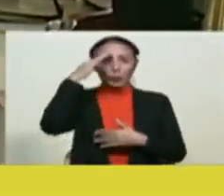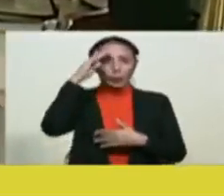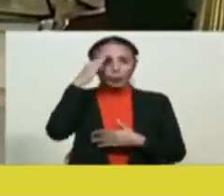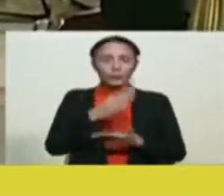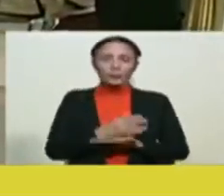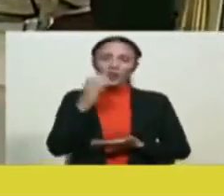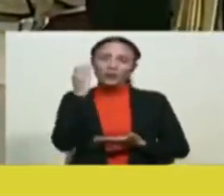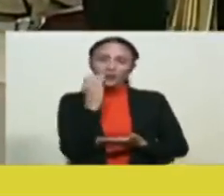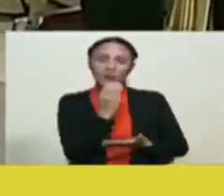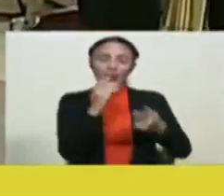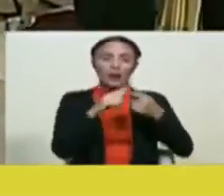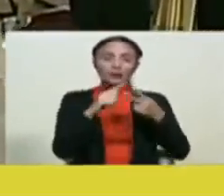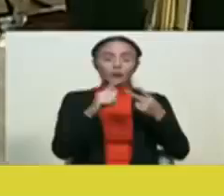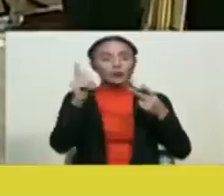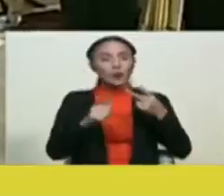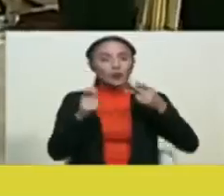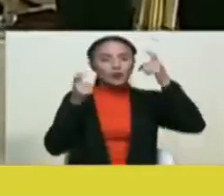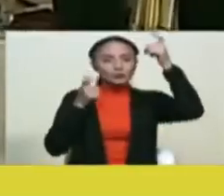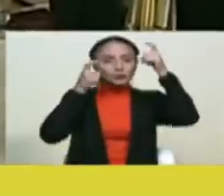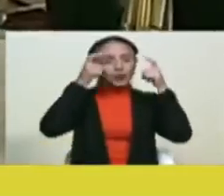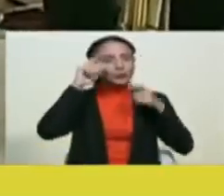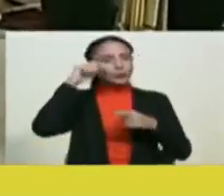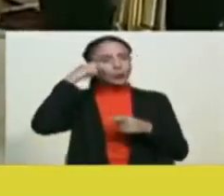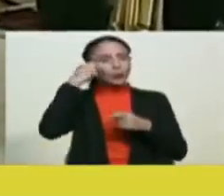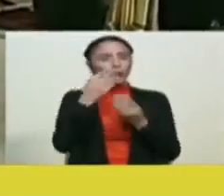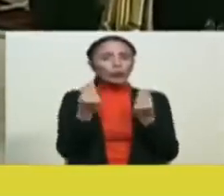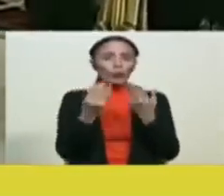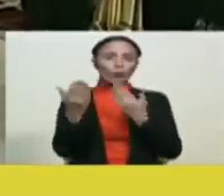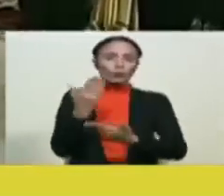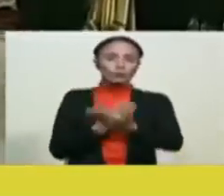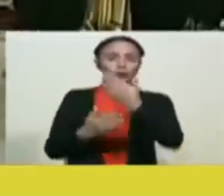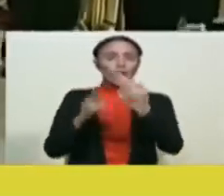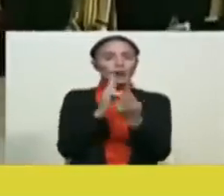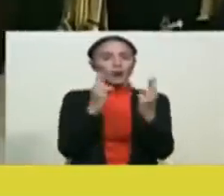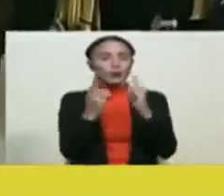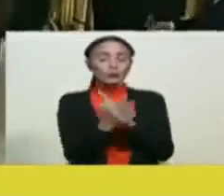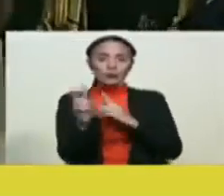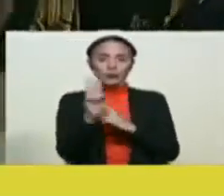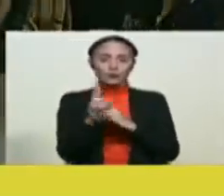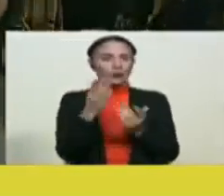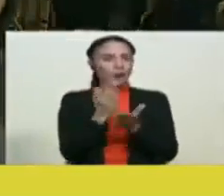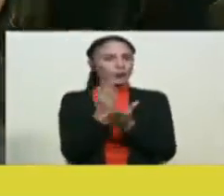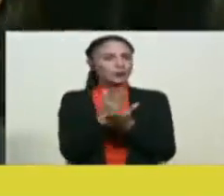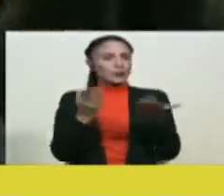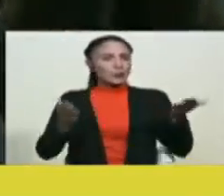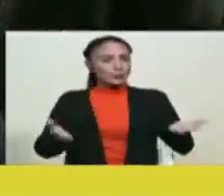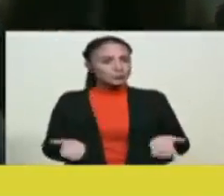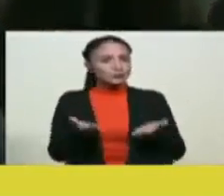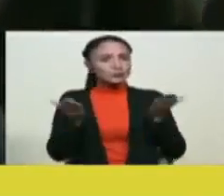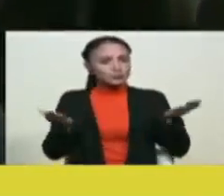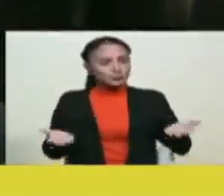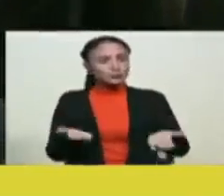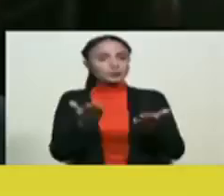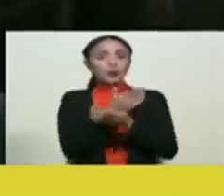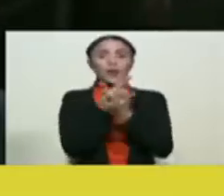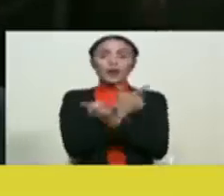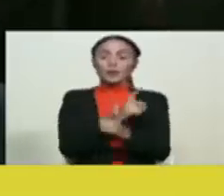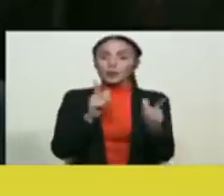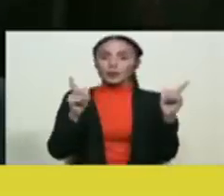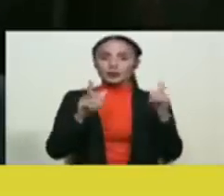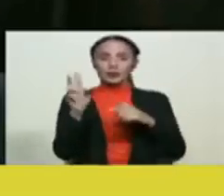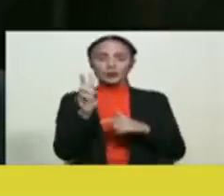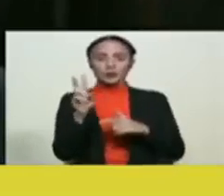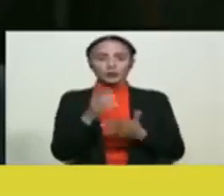que siempre ha tenido una conexión de fe revolucionaria con venezuela desde sus tempranas luchas por la emancipación como el mismo